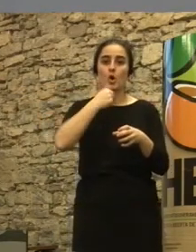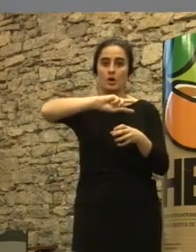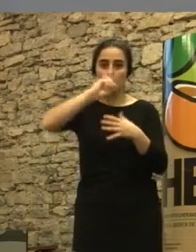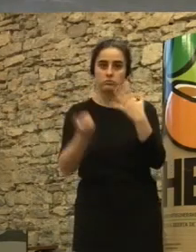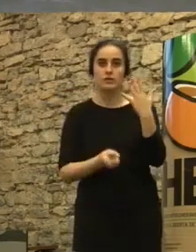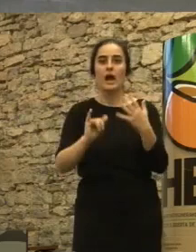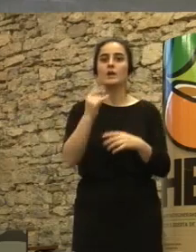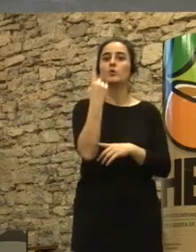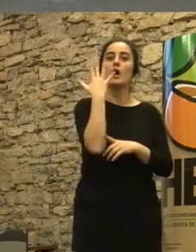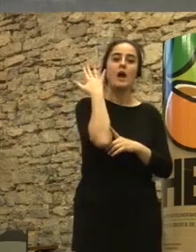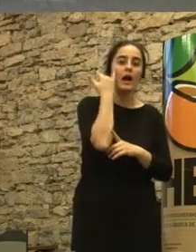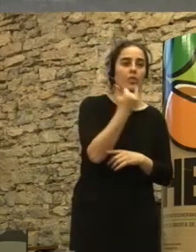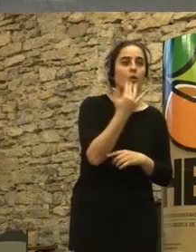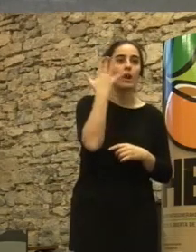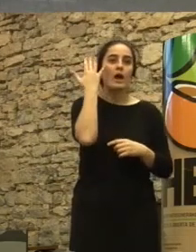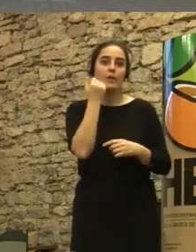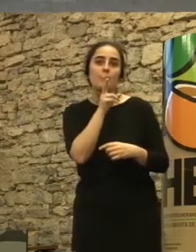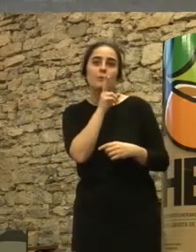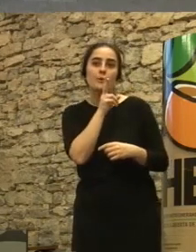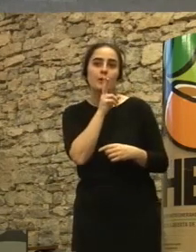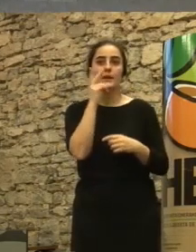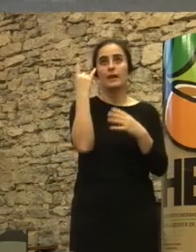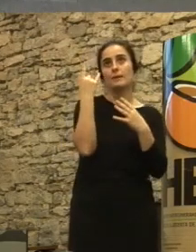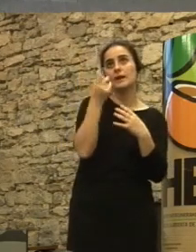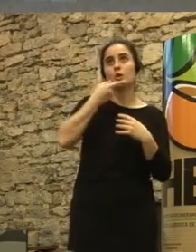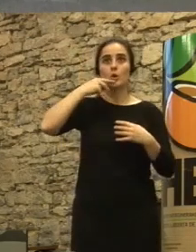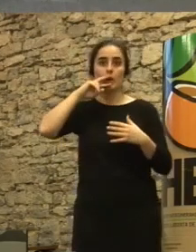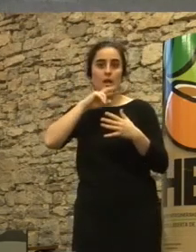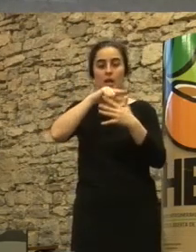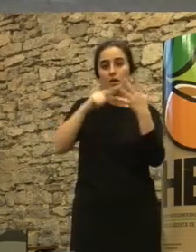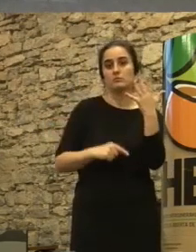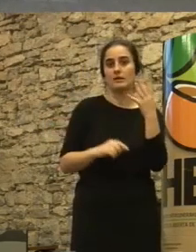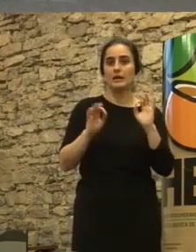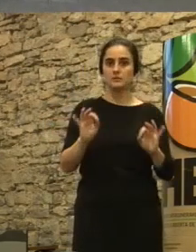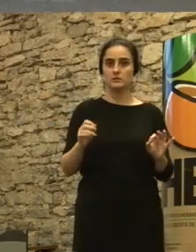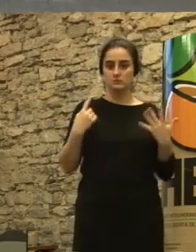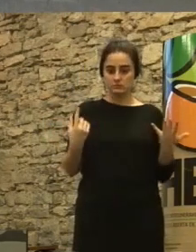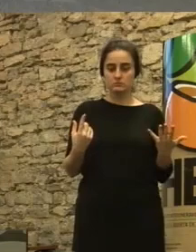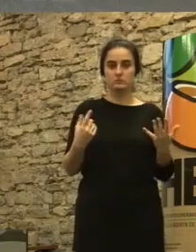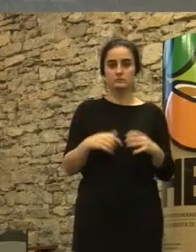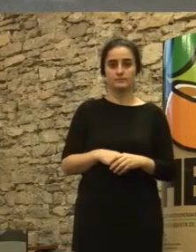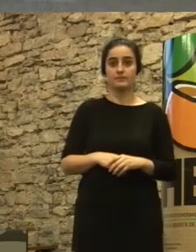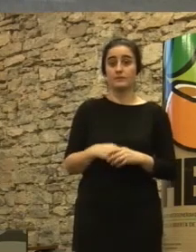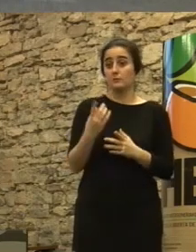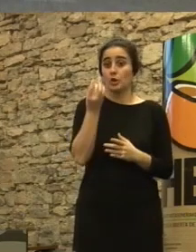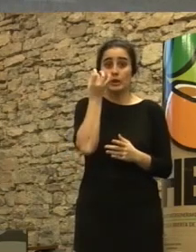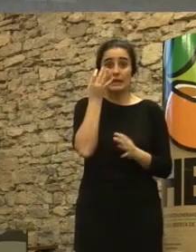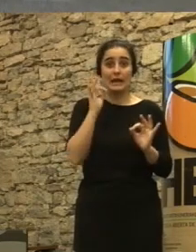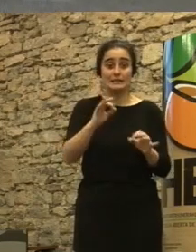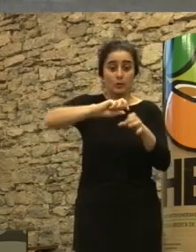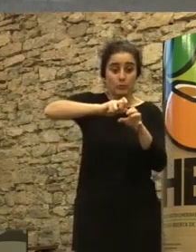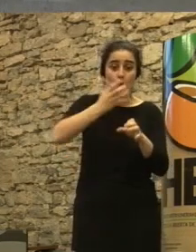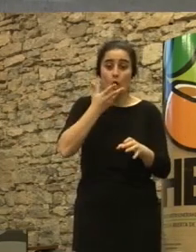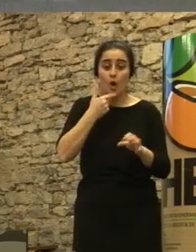el celestito ese que tienen, un azul, un verde, un monlila, un no sé qué. Pero, bueno, así es como funciona esto. Y una tontería como esto, se pone